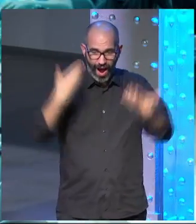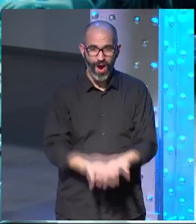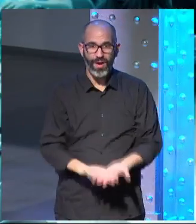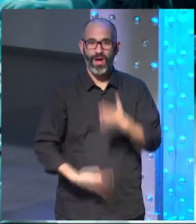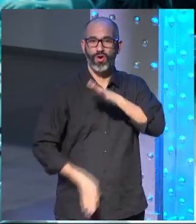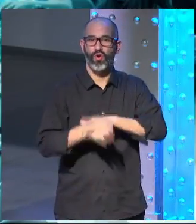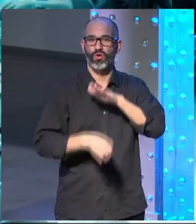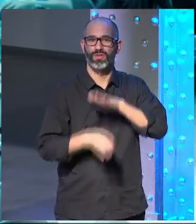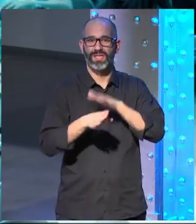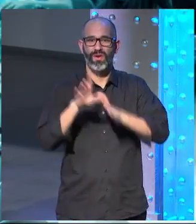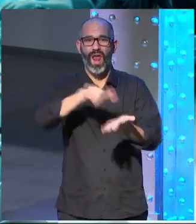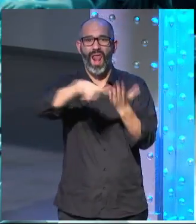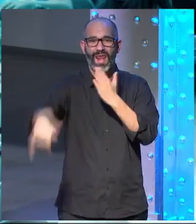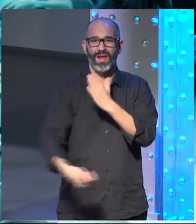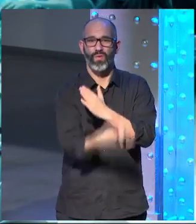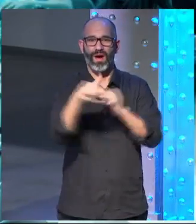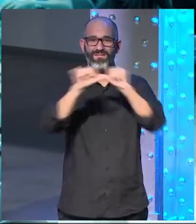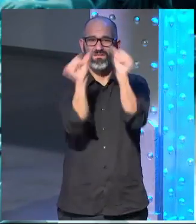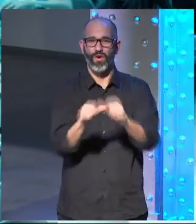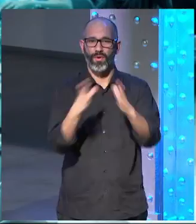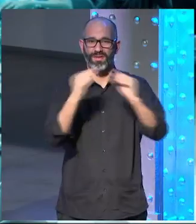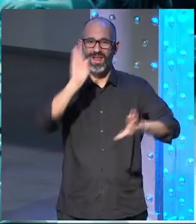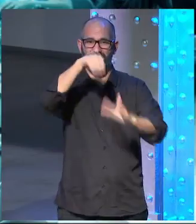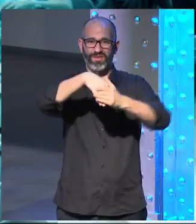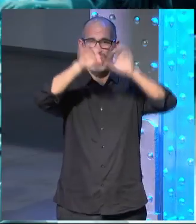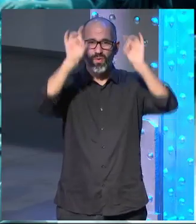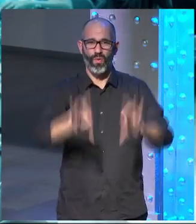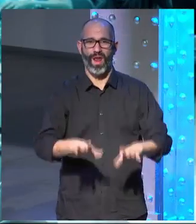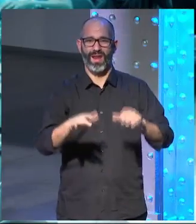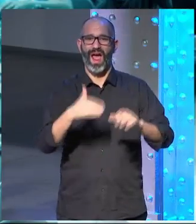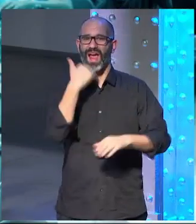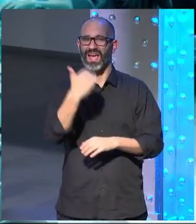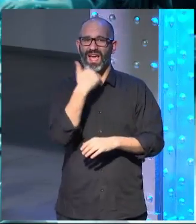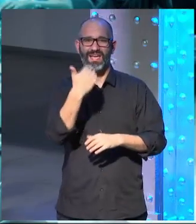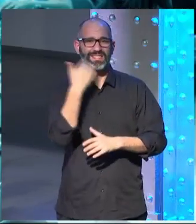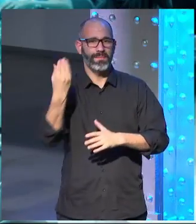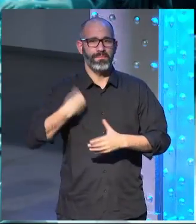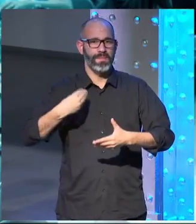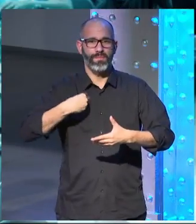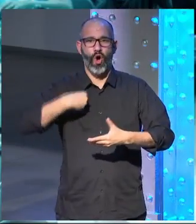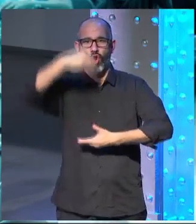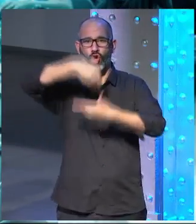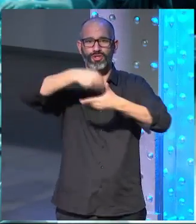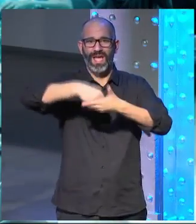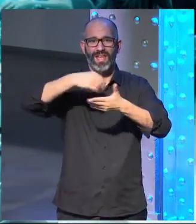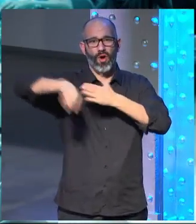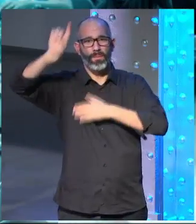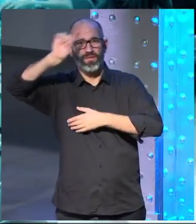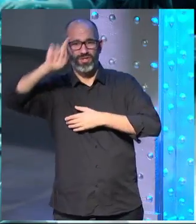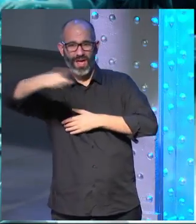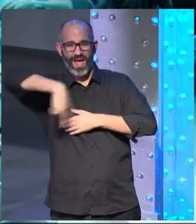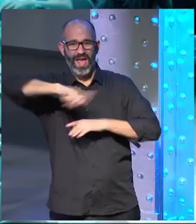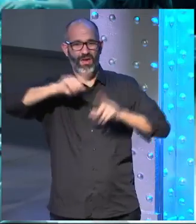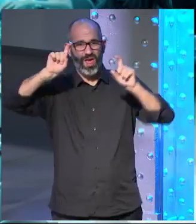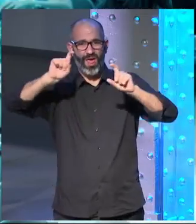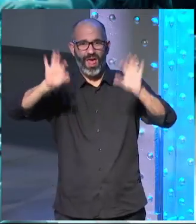sigue dando el mismo lenguaje de programación, se sigue dando casi los mismos profesores dando casi el mismo